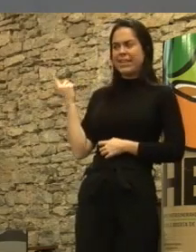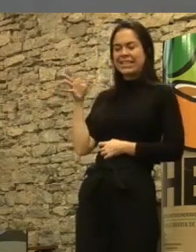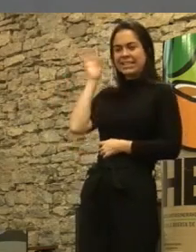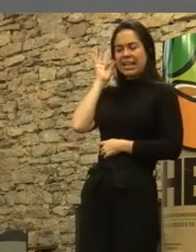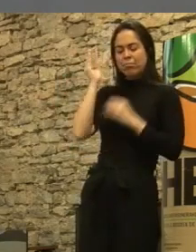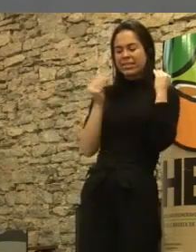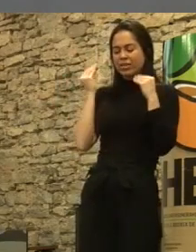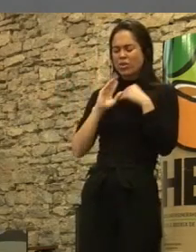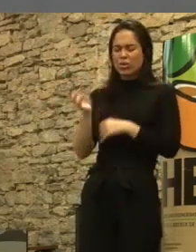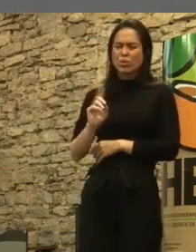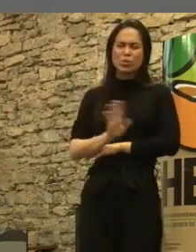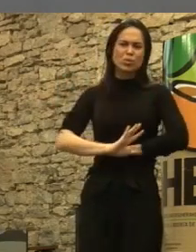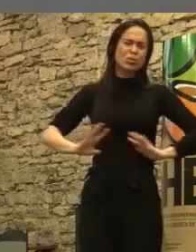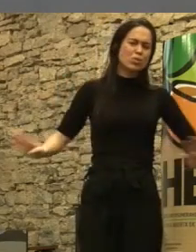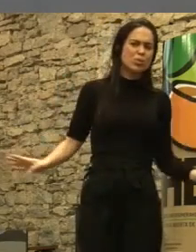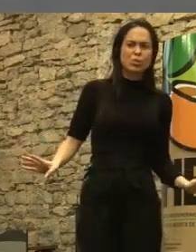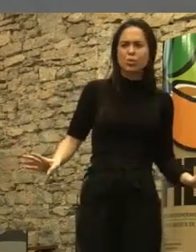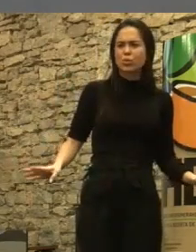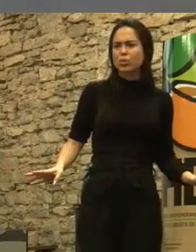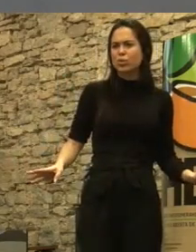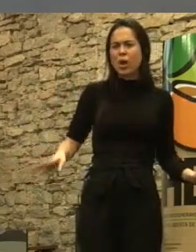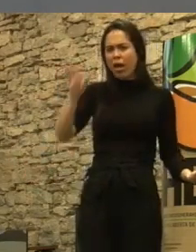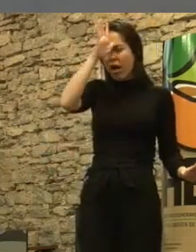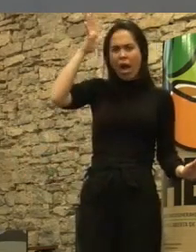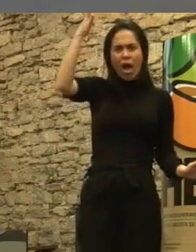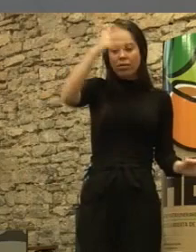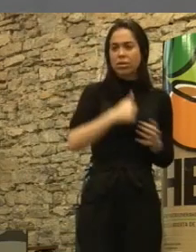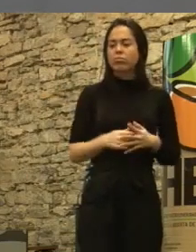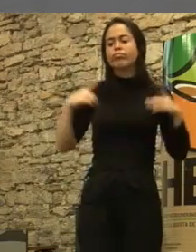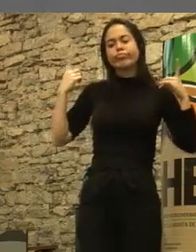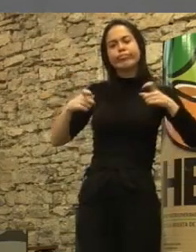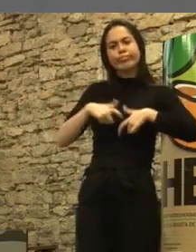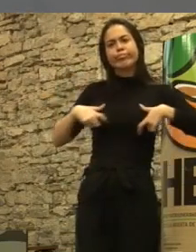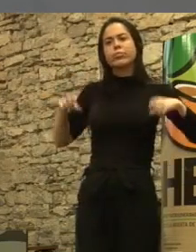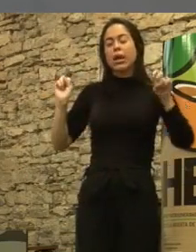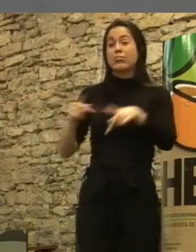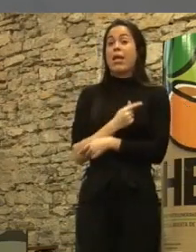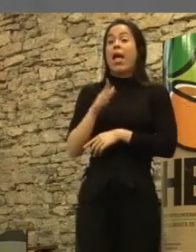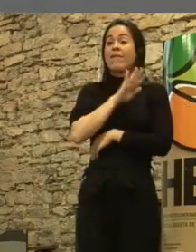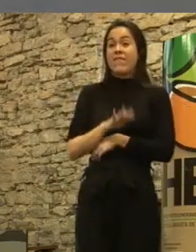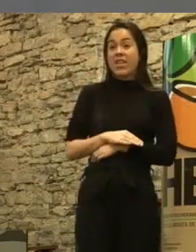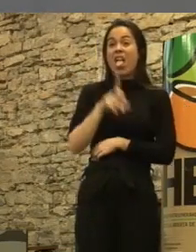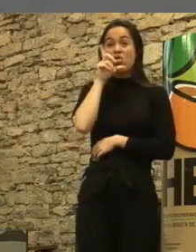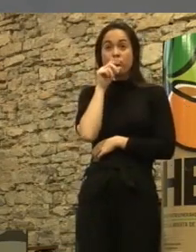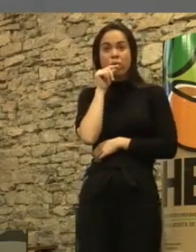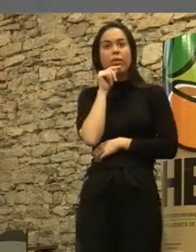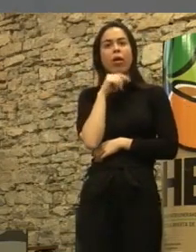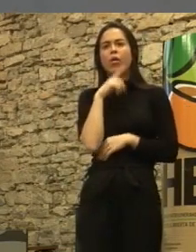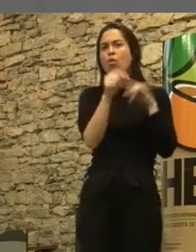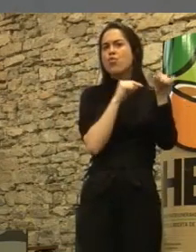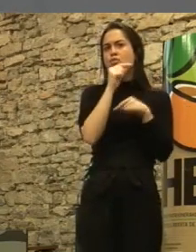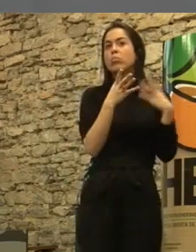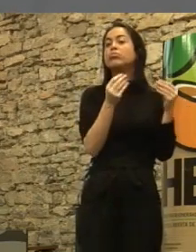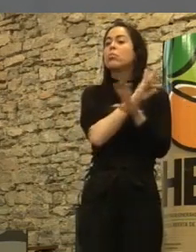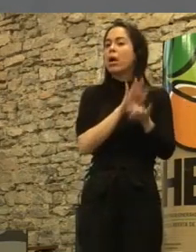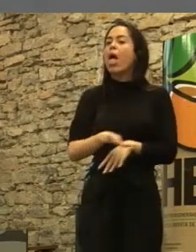empieza una campaña brutal para que quiten el topless. Naturalmente, harassment, la han insultado en Twitter, pero al final ella ha ganado. Y ahora